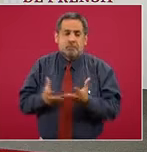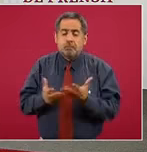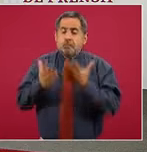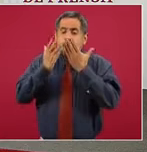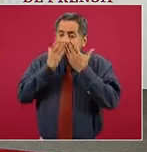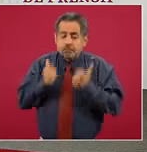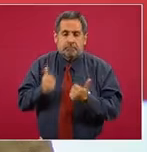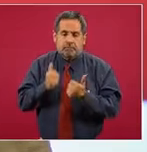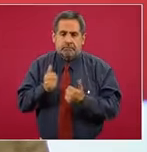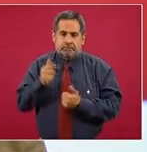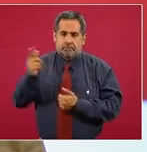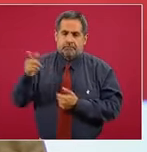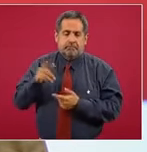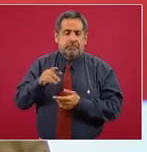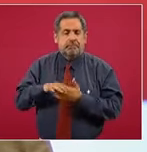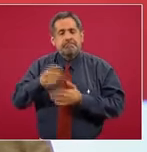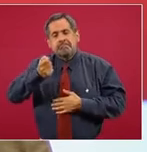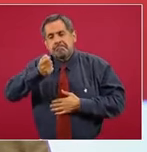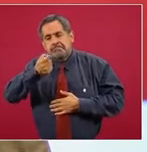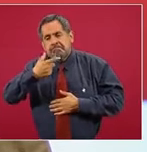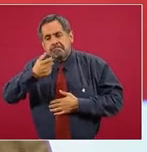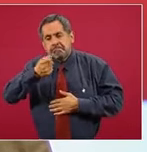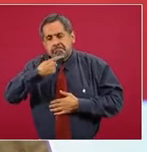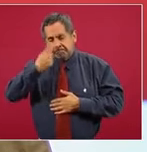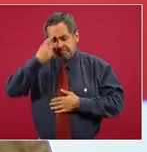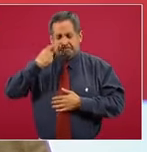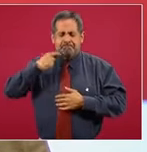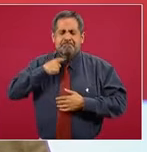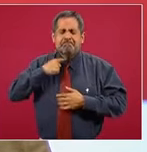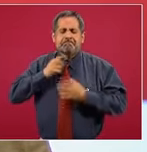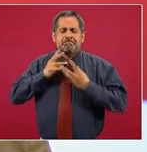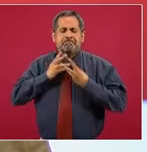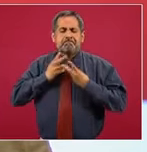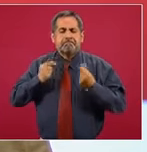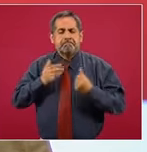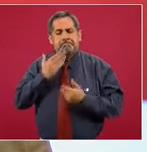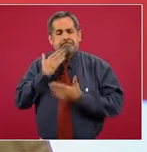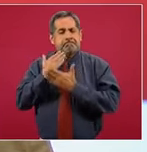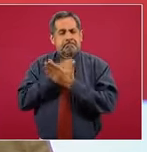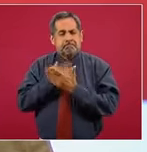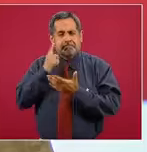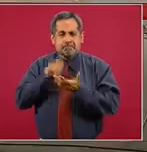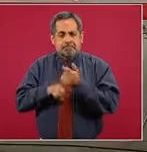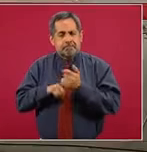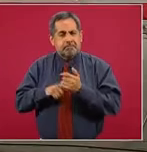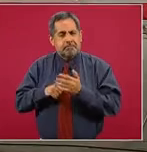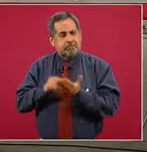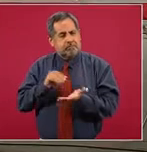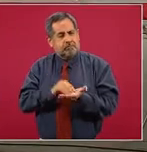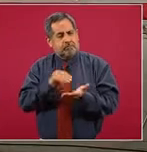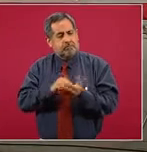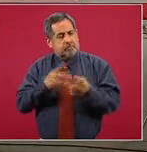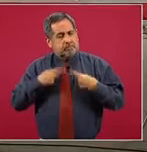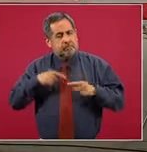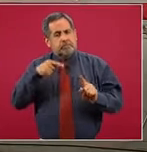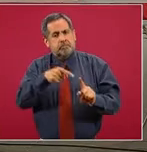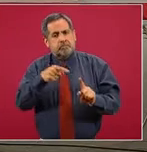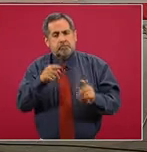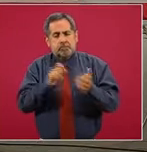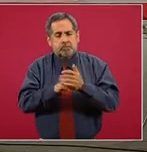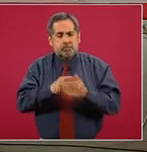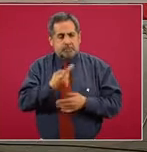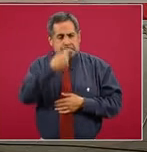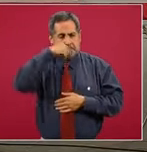muy limitado de los medicamentos. En general, para el poder mantener a un paciente con